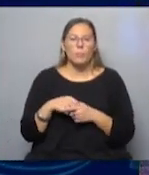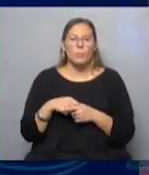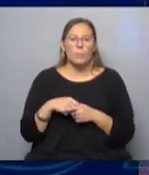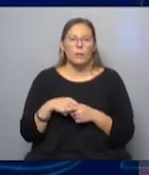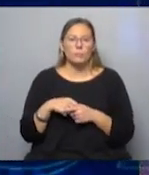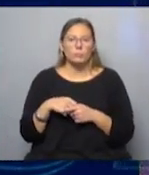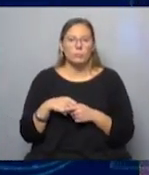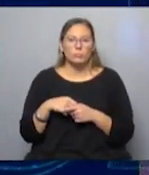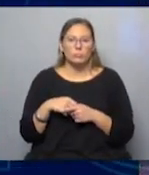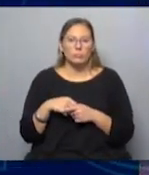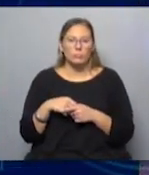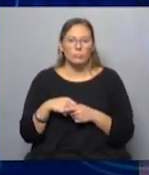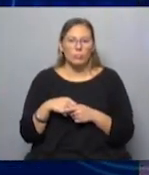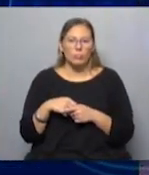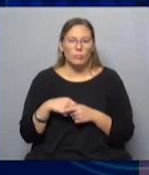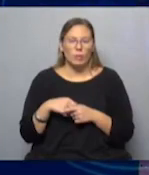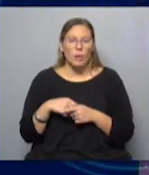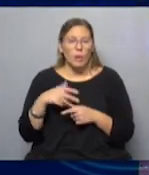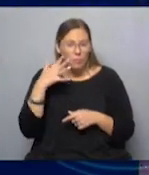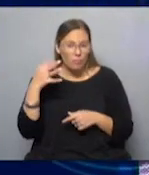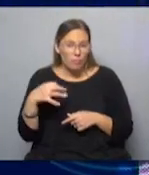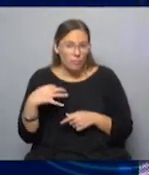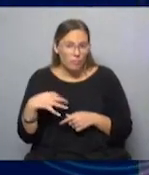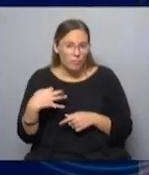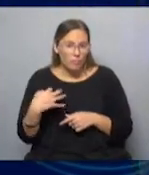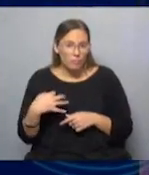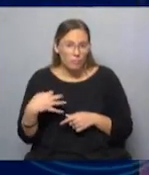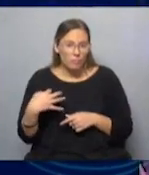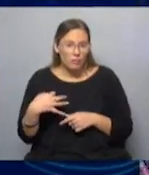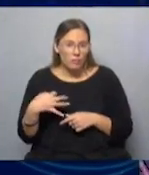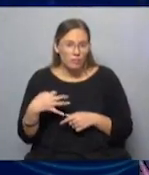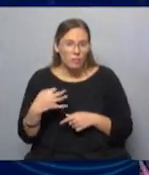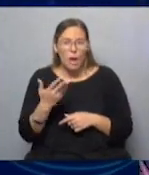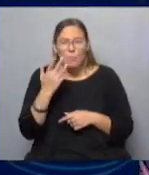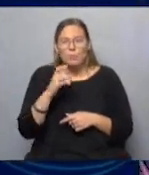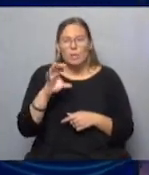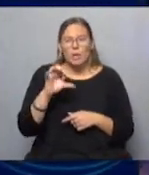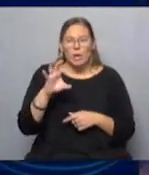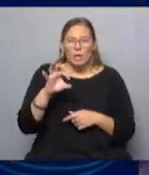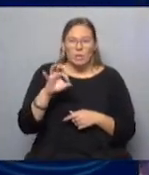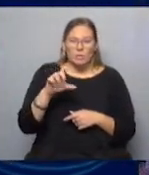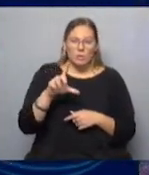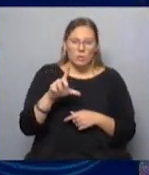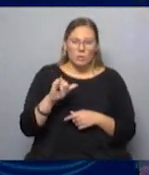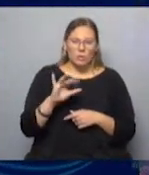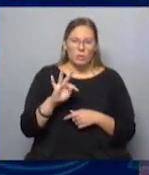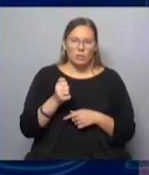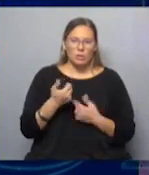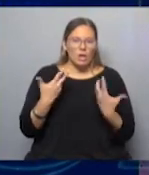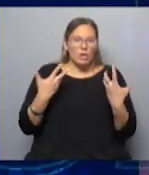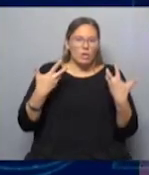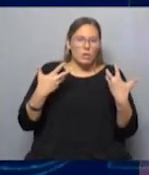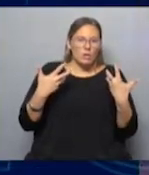y y la verdad es que sí me gusta el sol y está porque no quiero perder esa capacidad